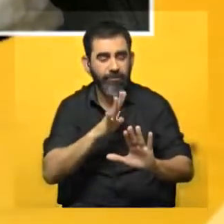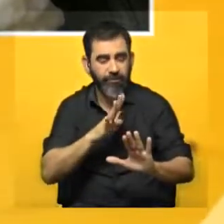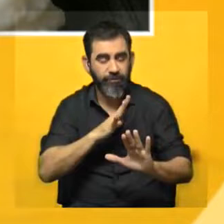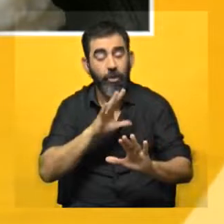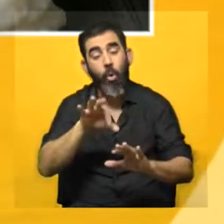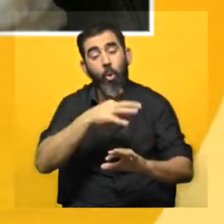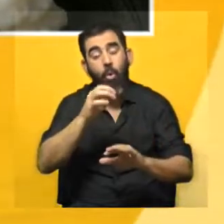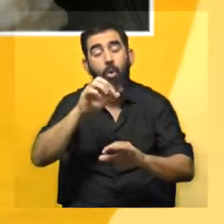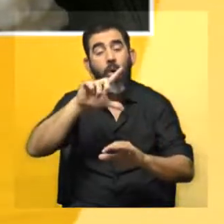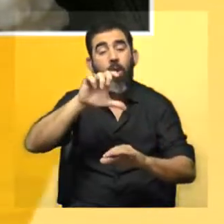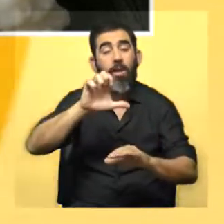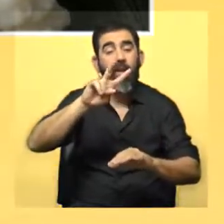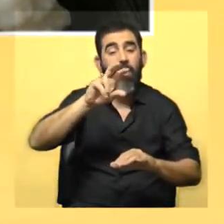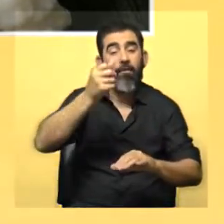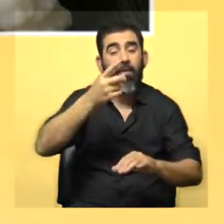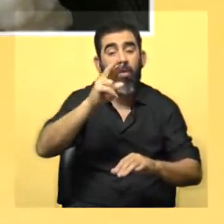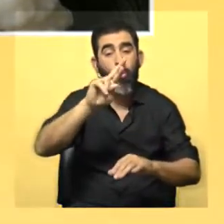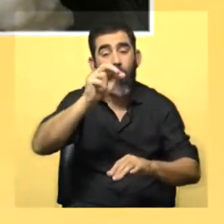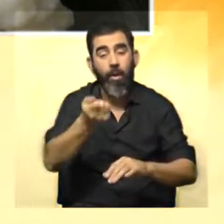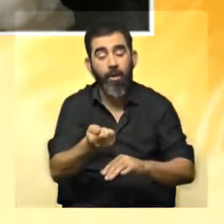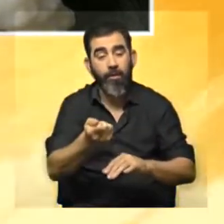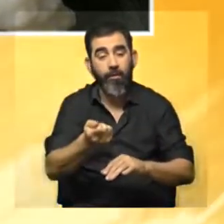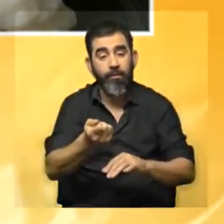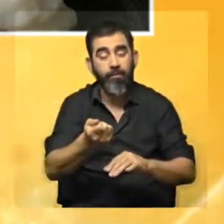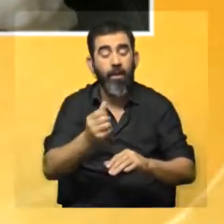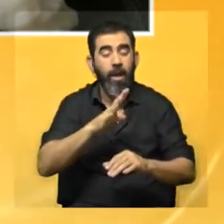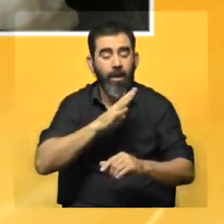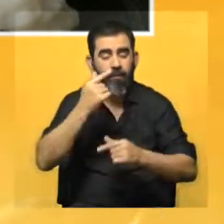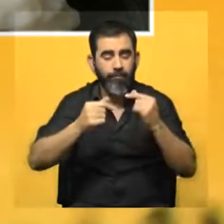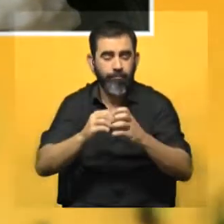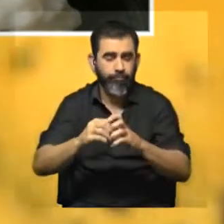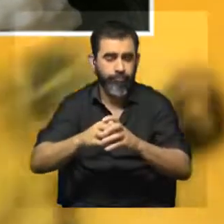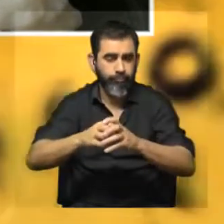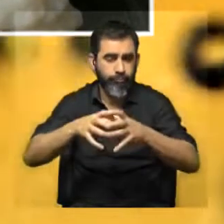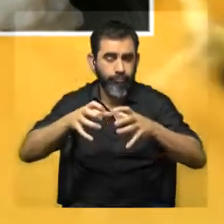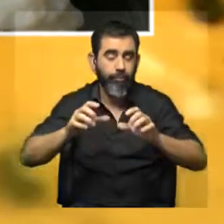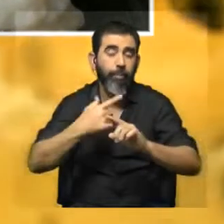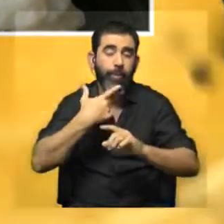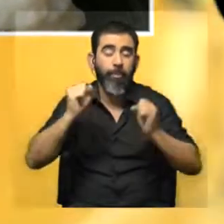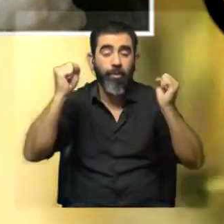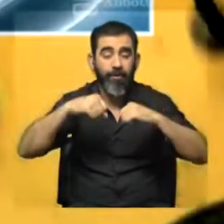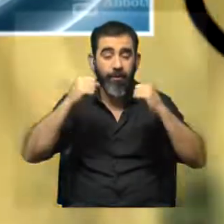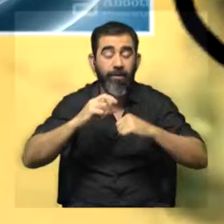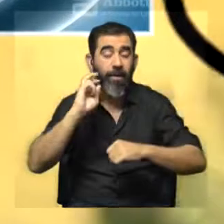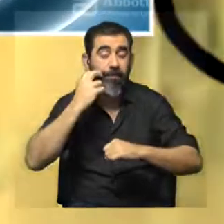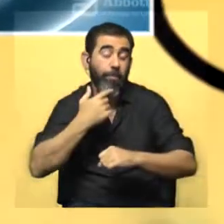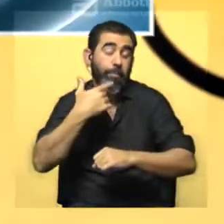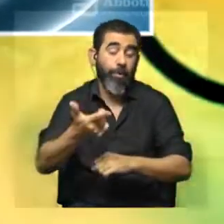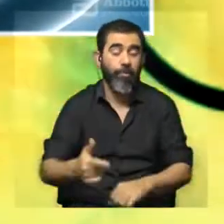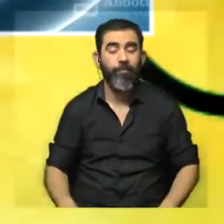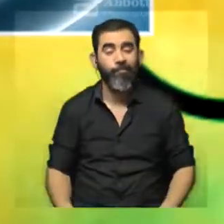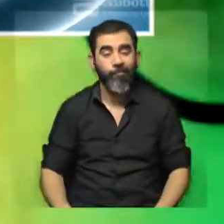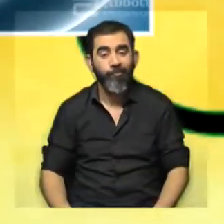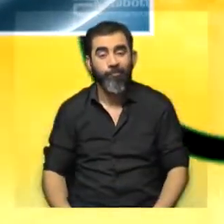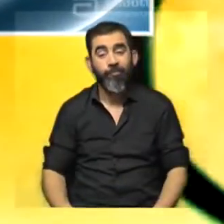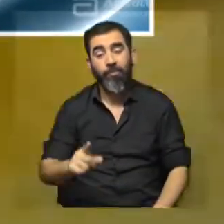o levaduras, ¿no? Que producen la fermentación, el etanol, bueno, muy conocida con la cerveza y el vino, por ejemplo.